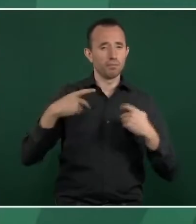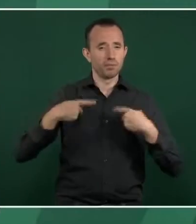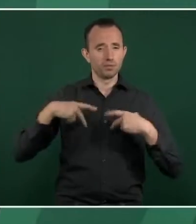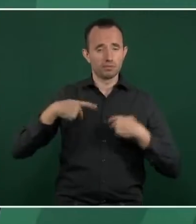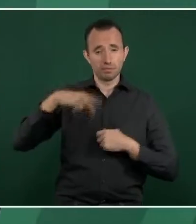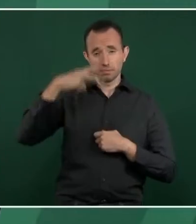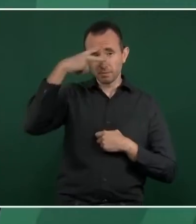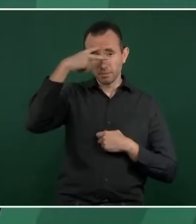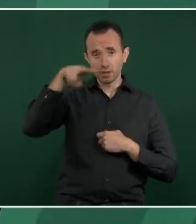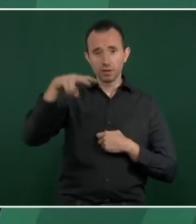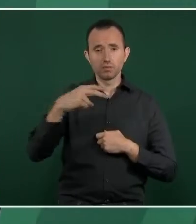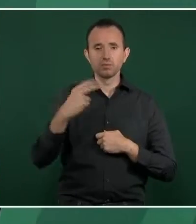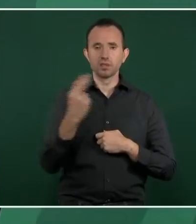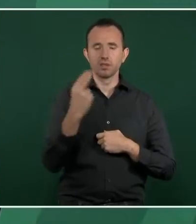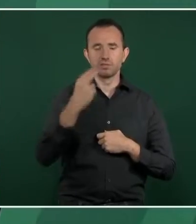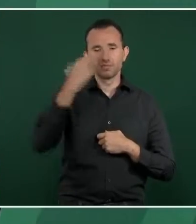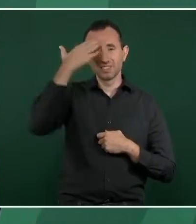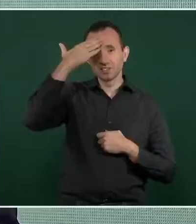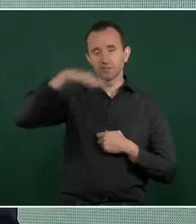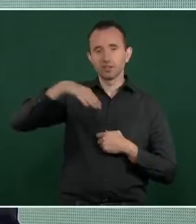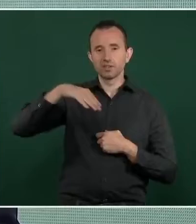sepamos